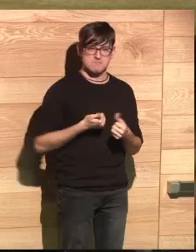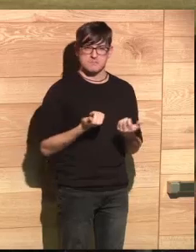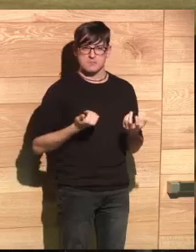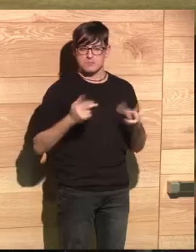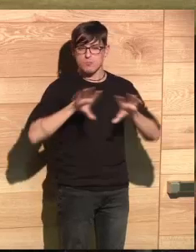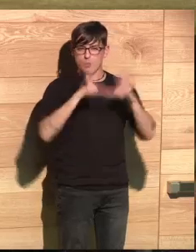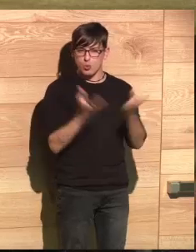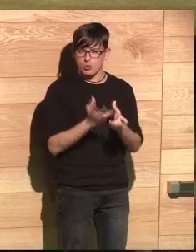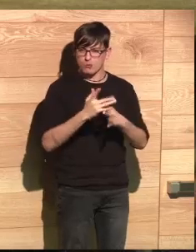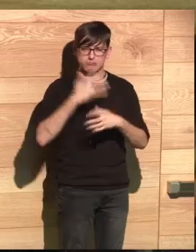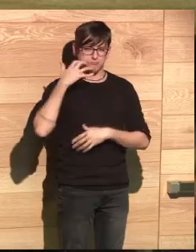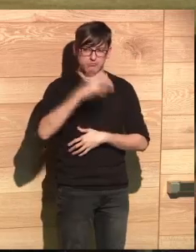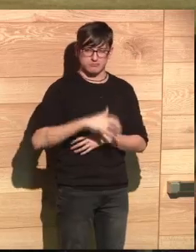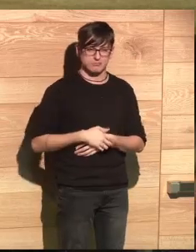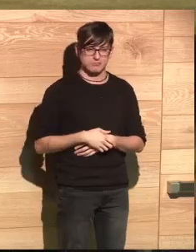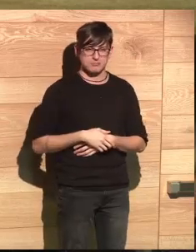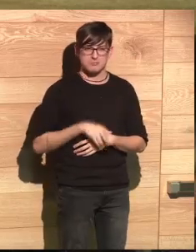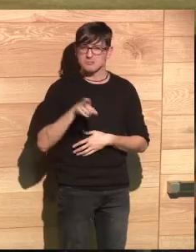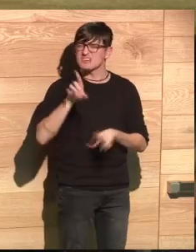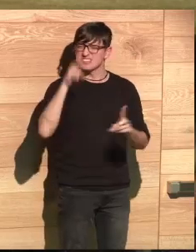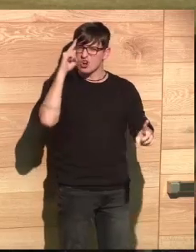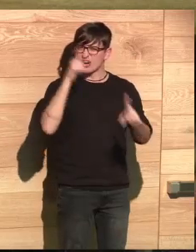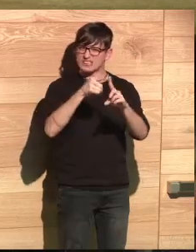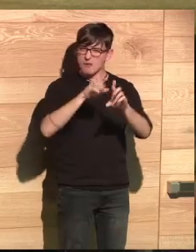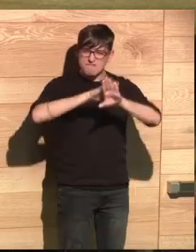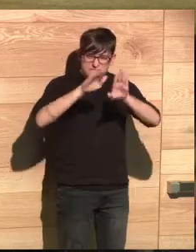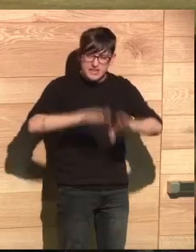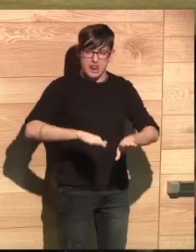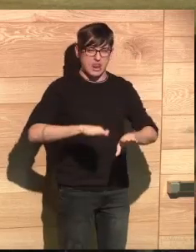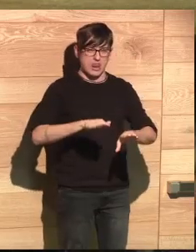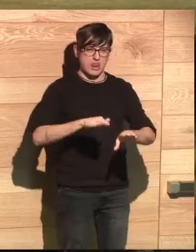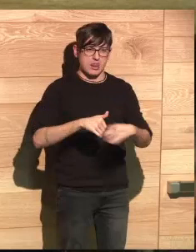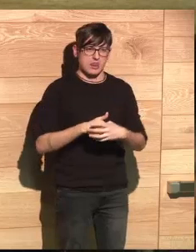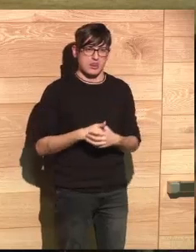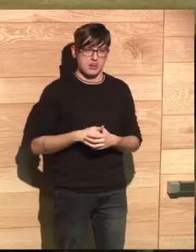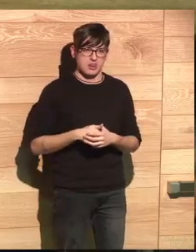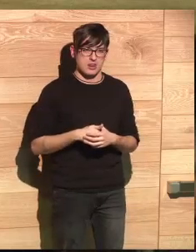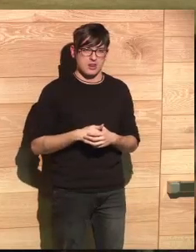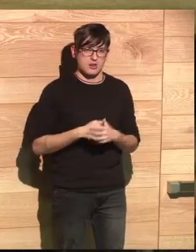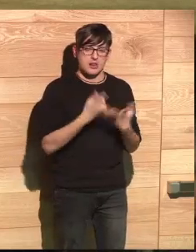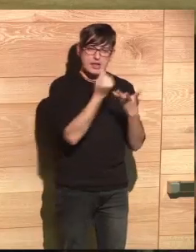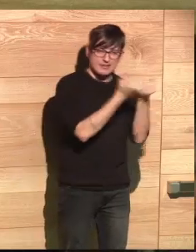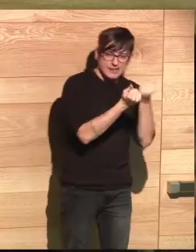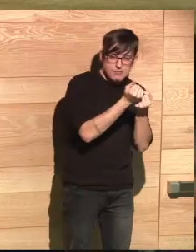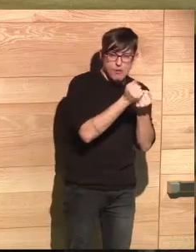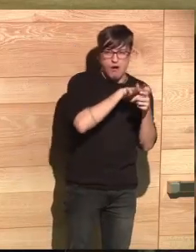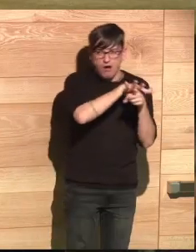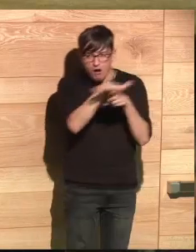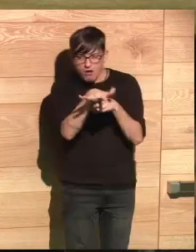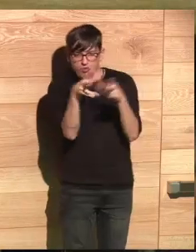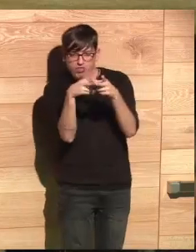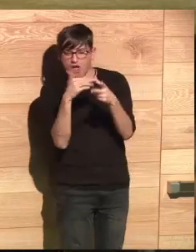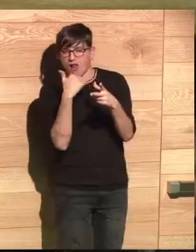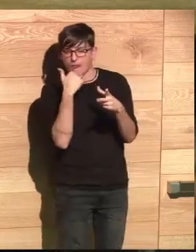juegos. Pero sería el objetivo final del malo capitalismo utilizado socialmente para... Es un